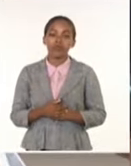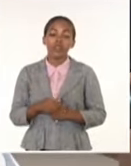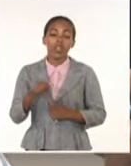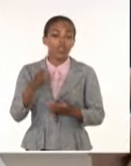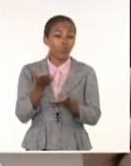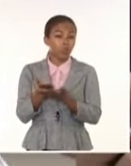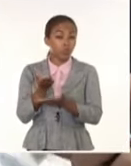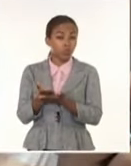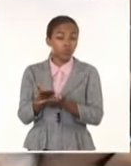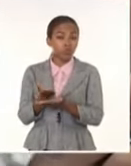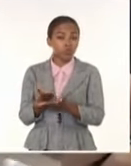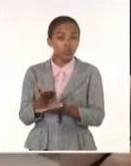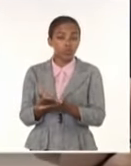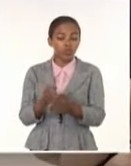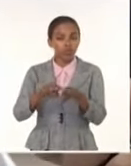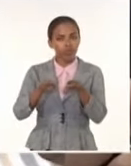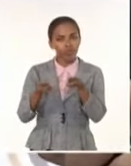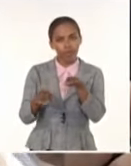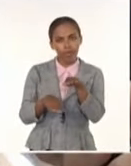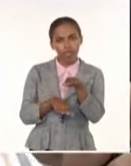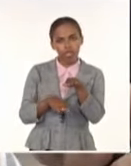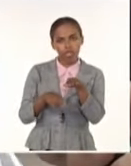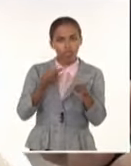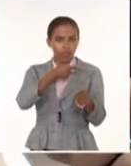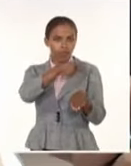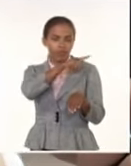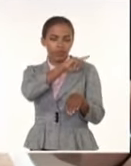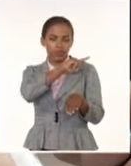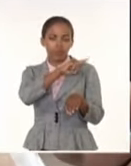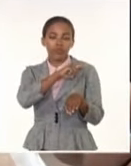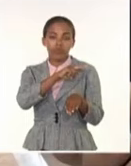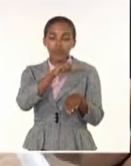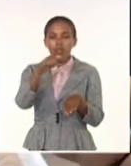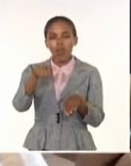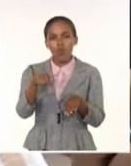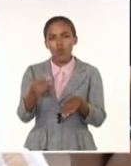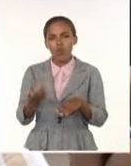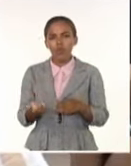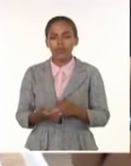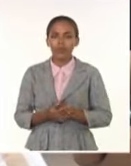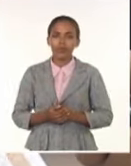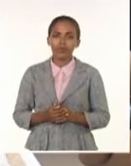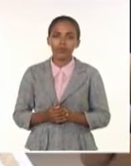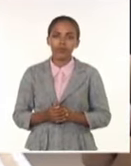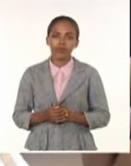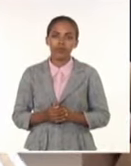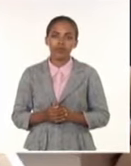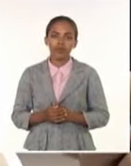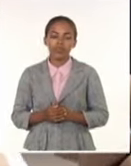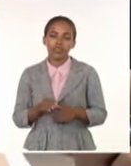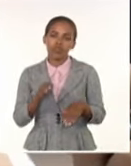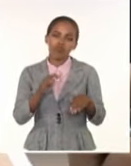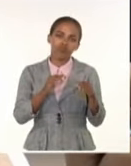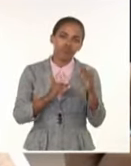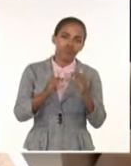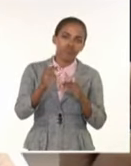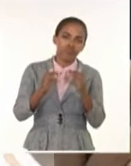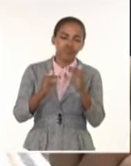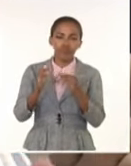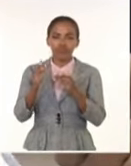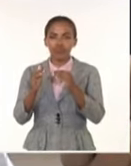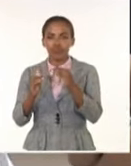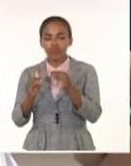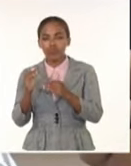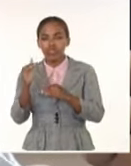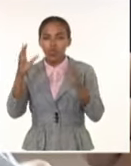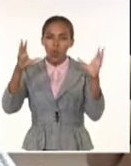demanda inferior a días anteriores. También hoy se está estimando un nivel de precipitaciones en el